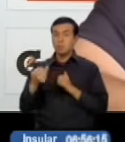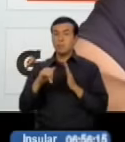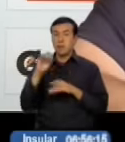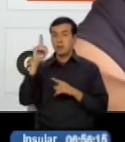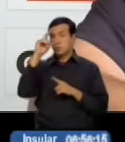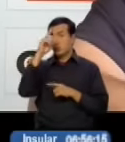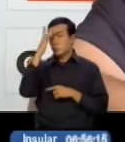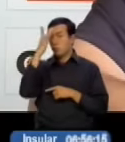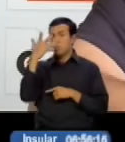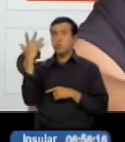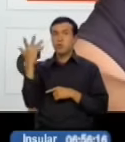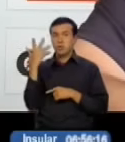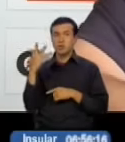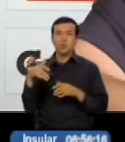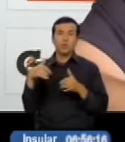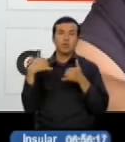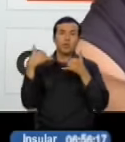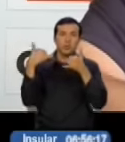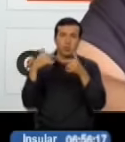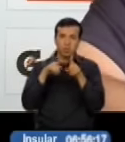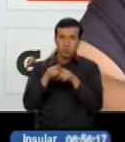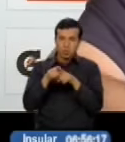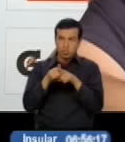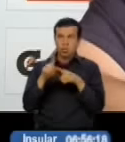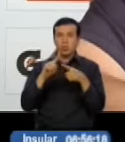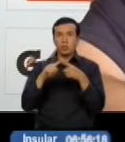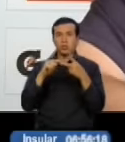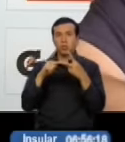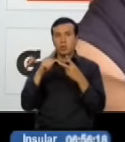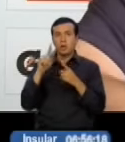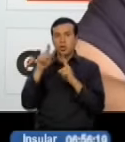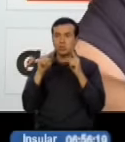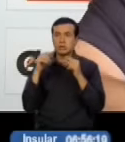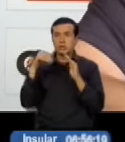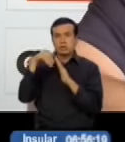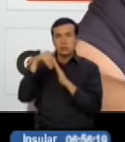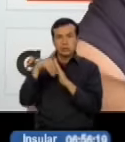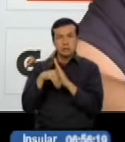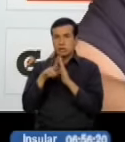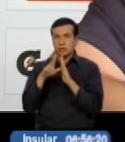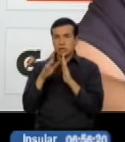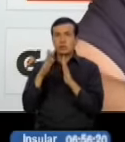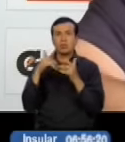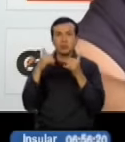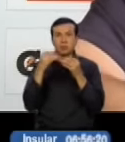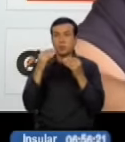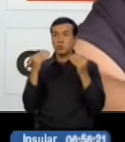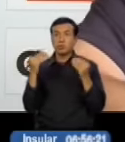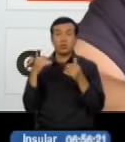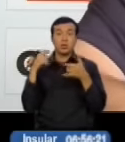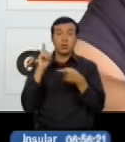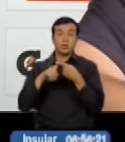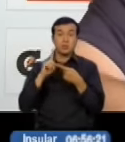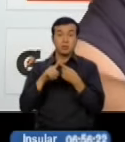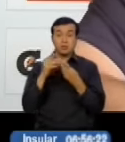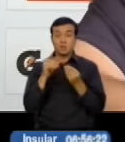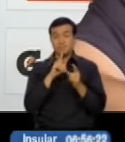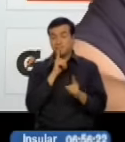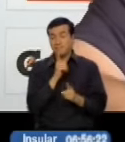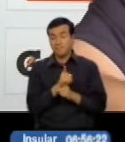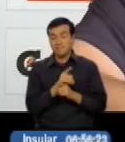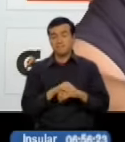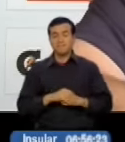complicado por la pelea de copas, por la pelea del descenso, por todos los premios que otorga el campeonato. Entonces, sin duda va a